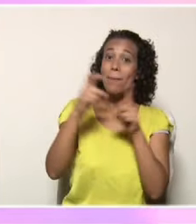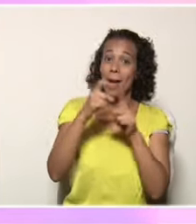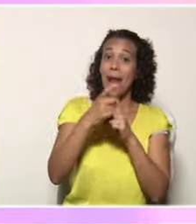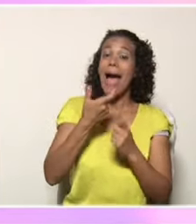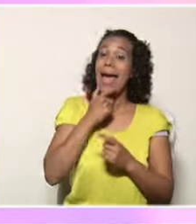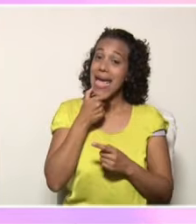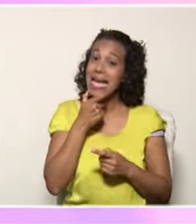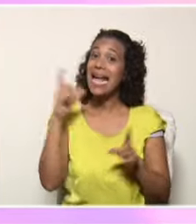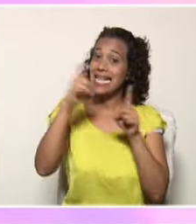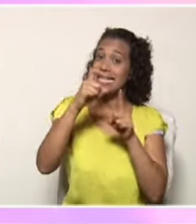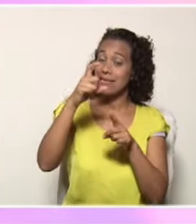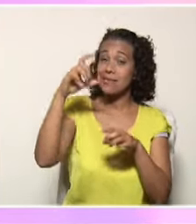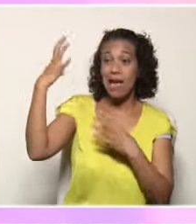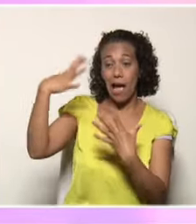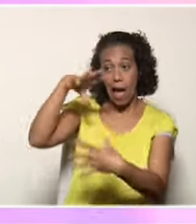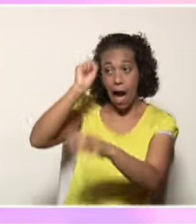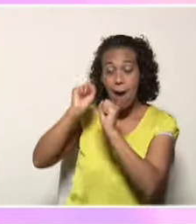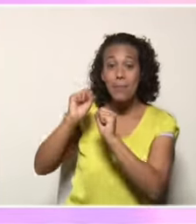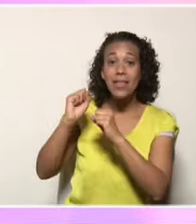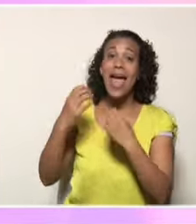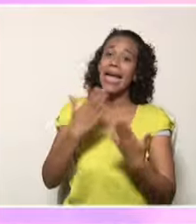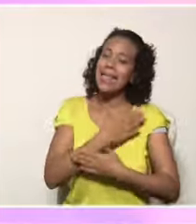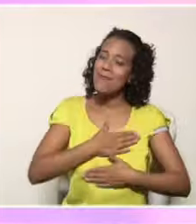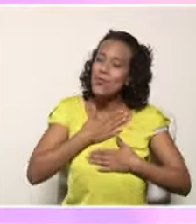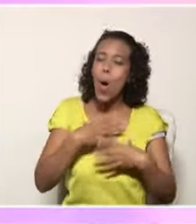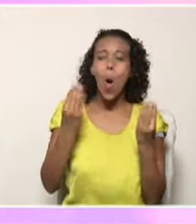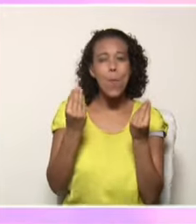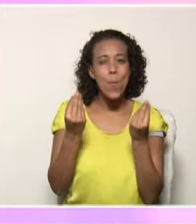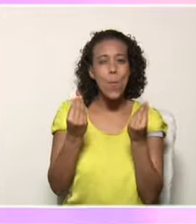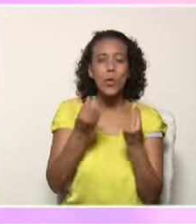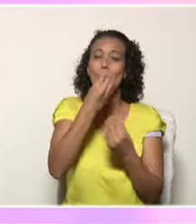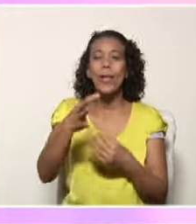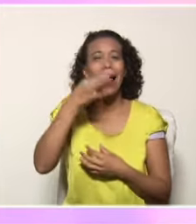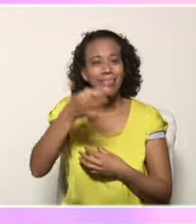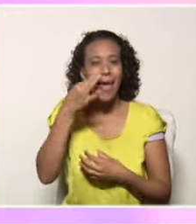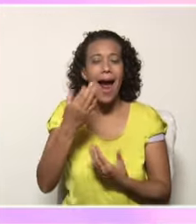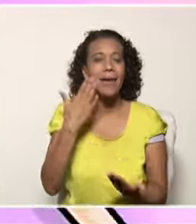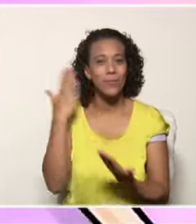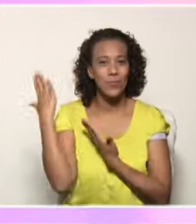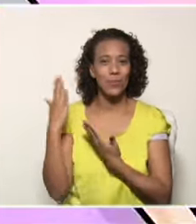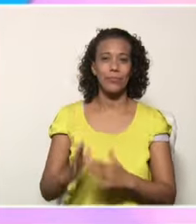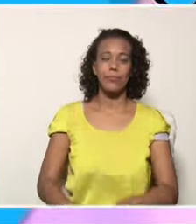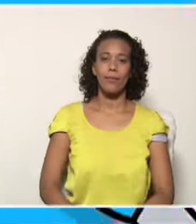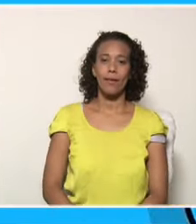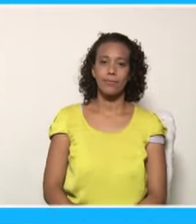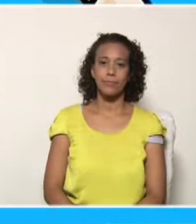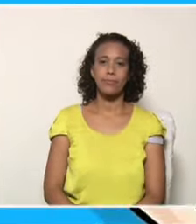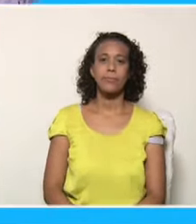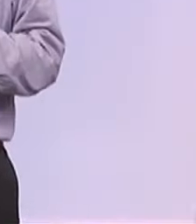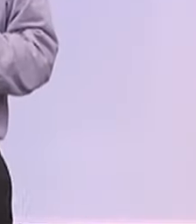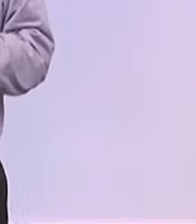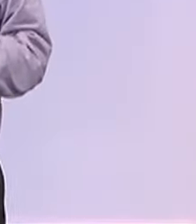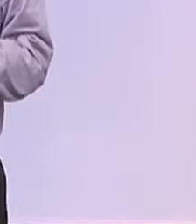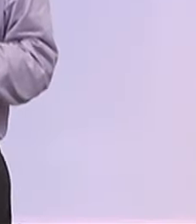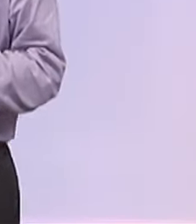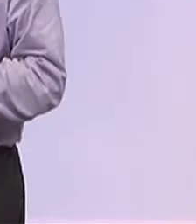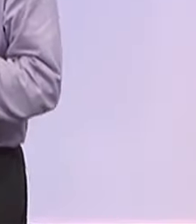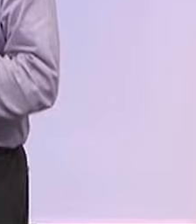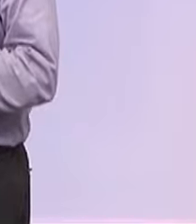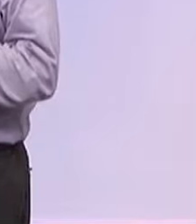inglés que ustedes necesitan aprender y que estoy seguro que disfrutarán muchísimo. Muy buenas tardes, profesor. Bienvenido a su programa. Vamos a